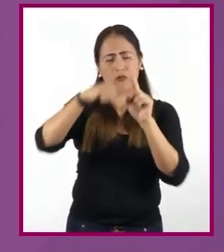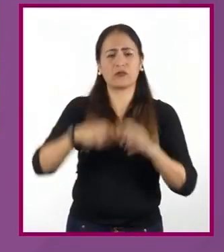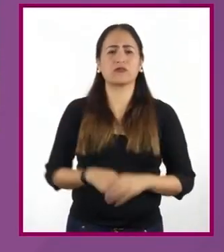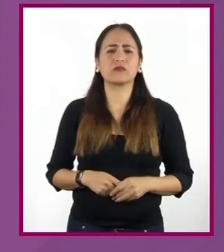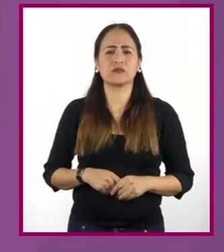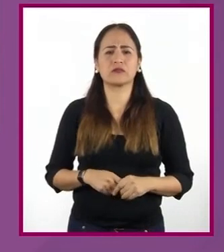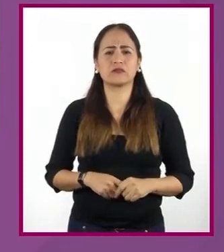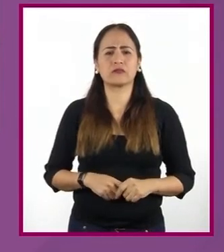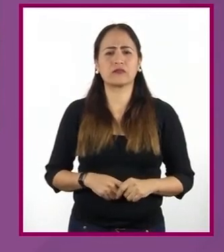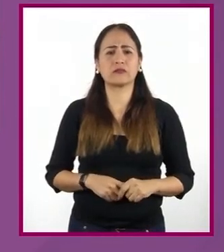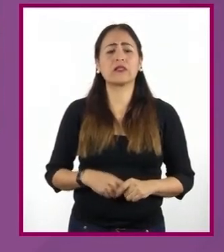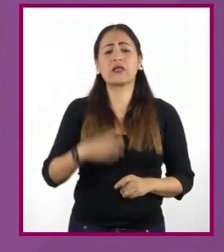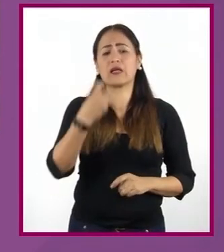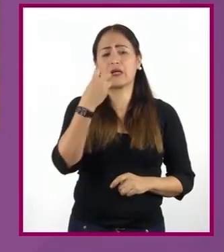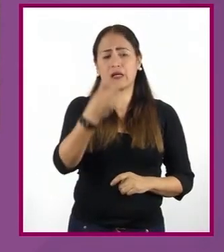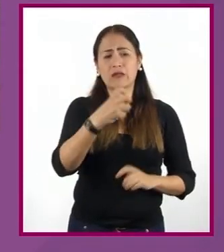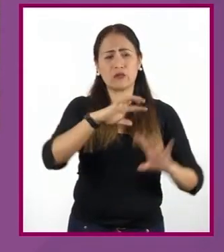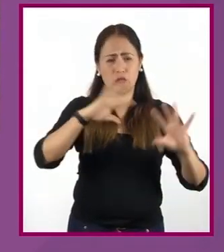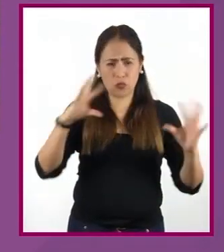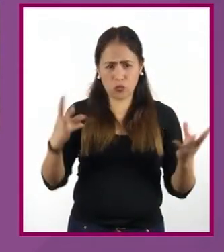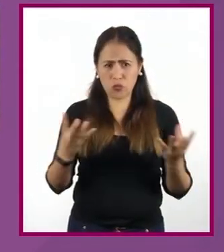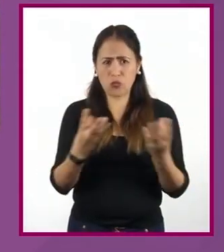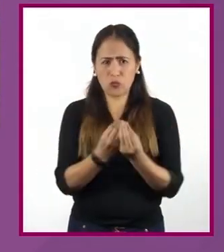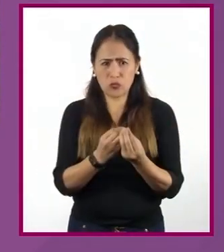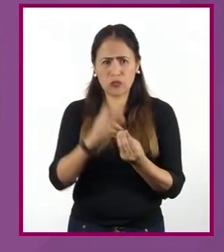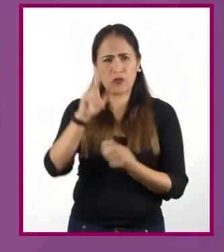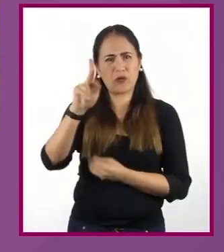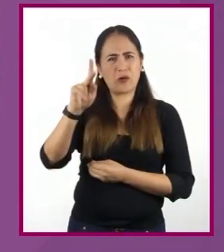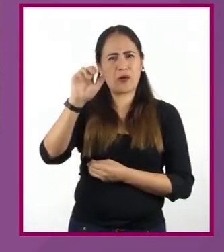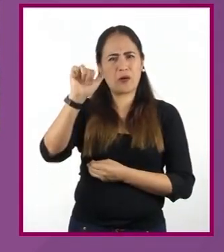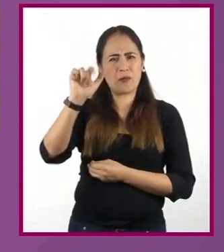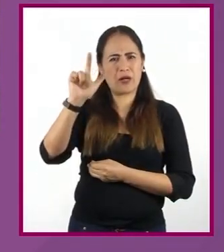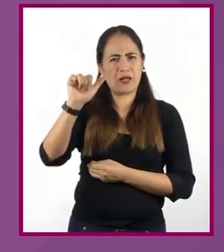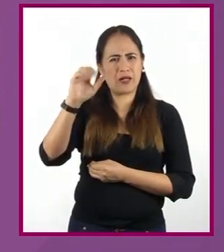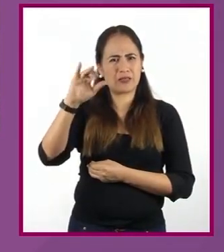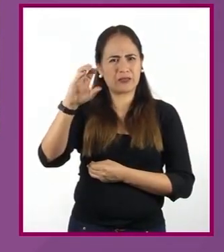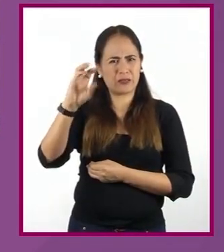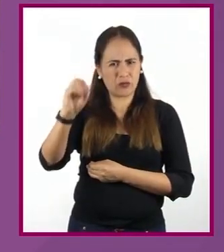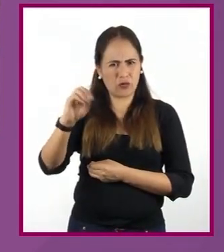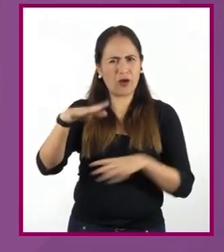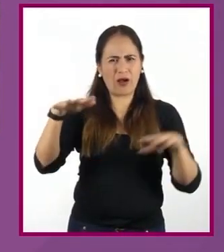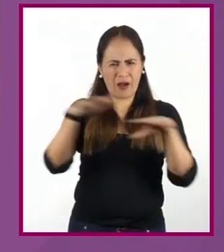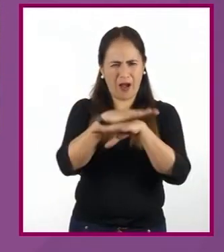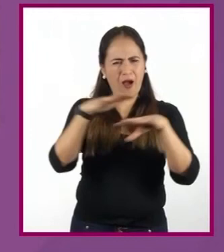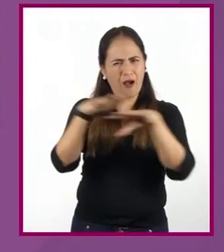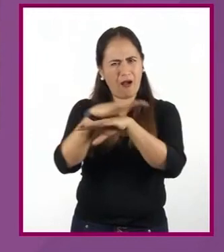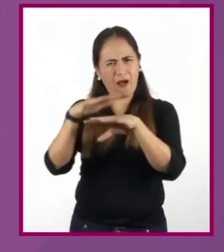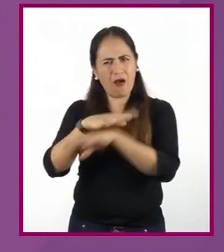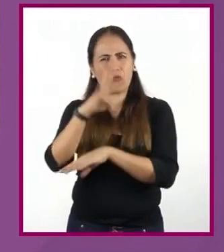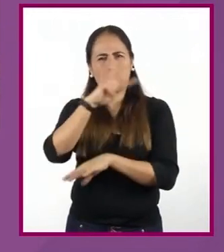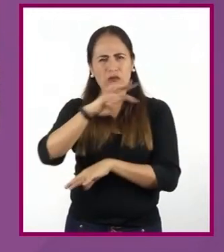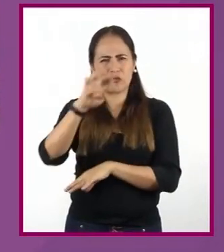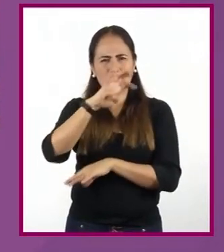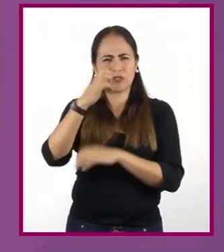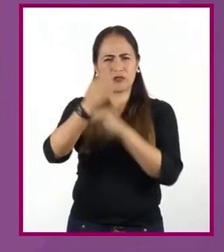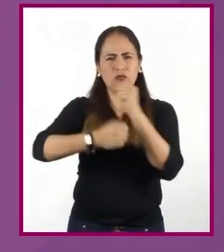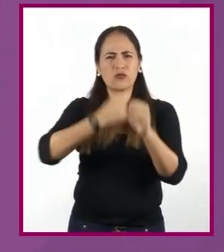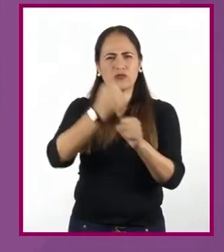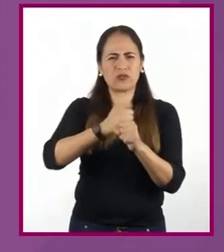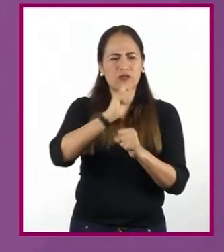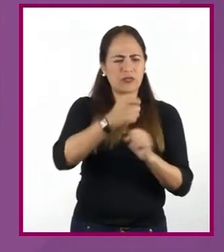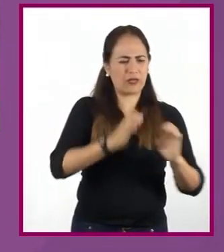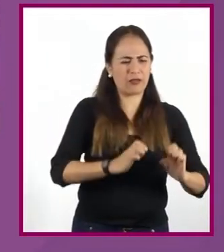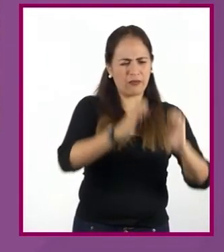Destaca un conjunto de construcciones llamado el Palacio. Transformado a lo largo de 400 años, constituyó un complejo de edificios